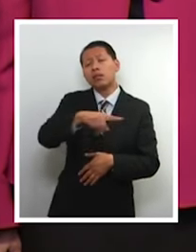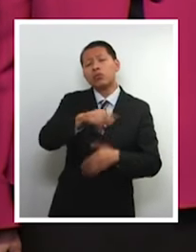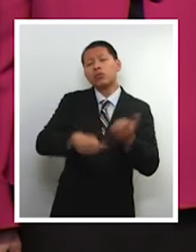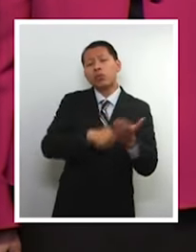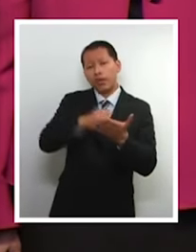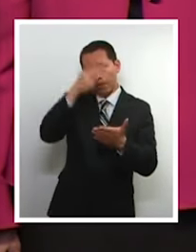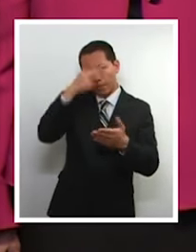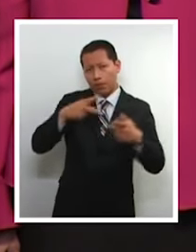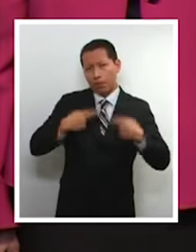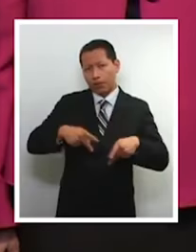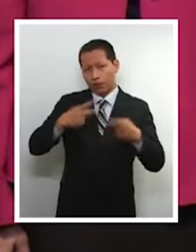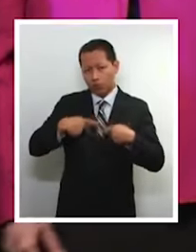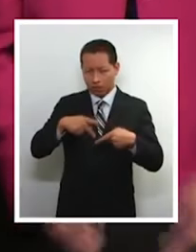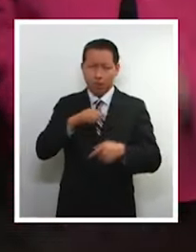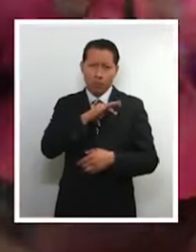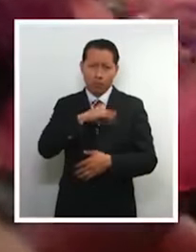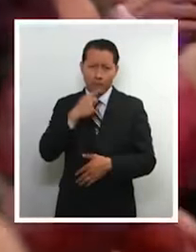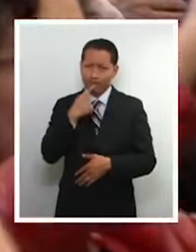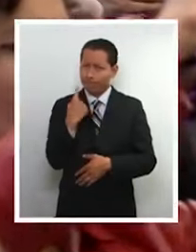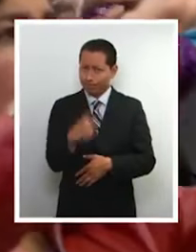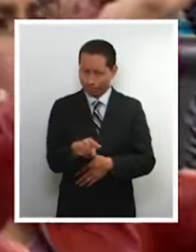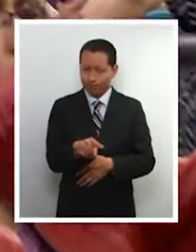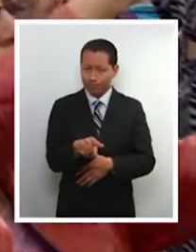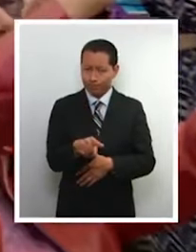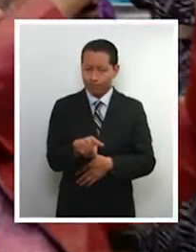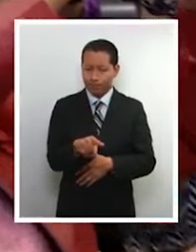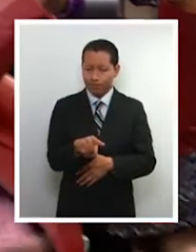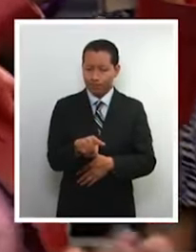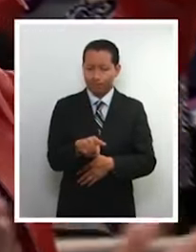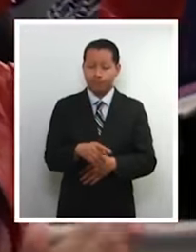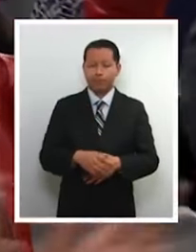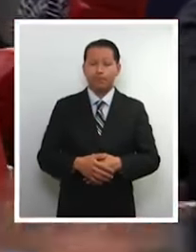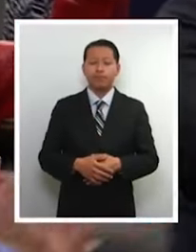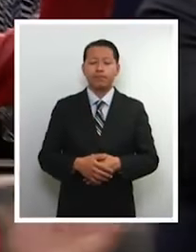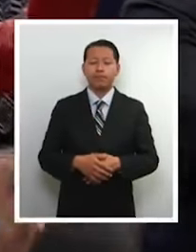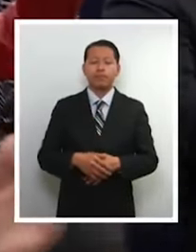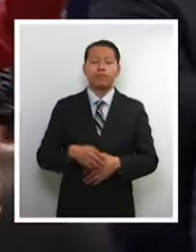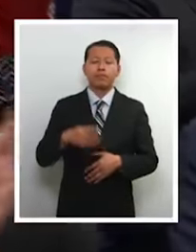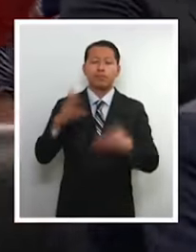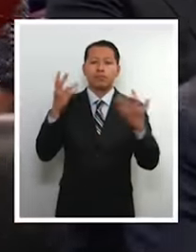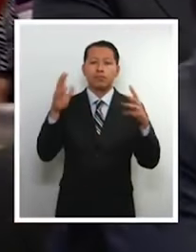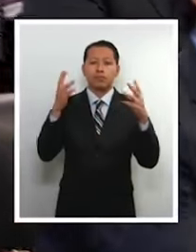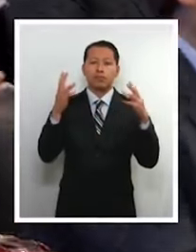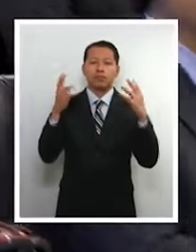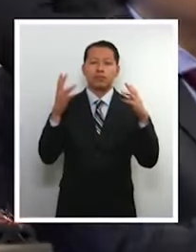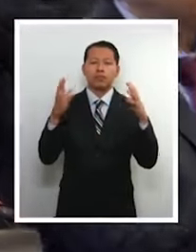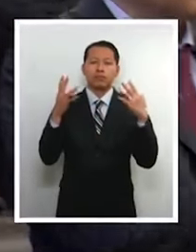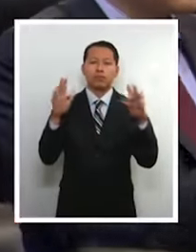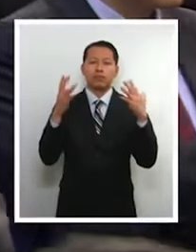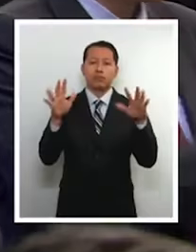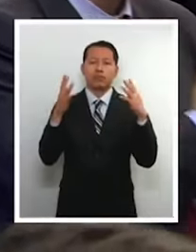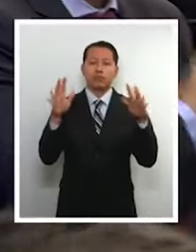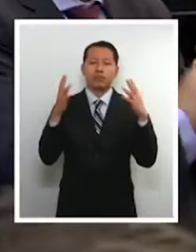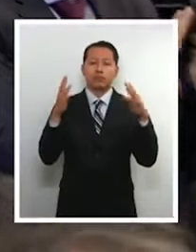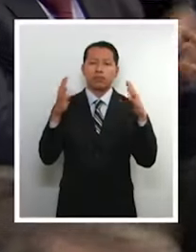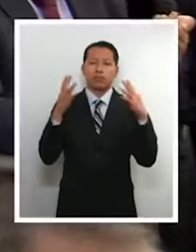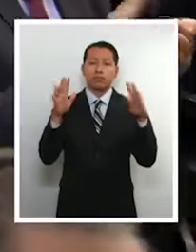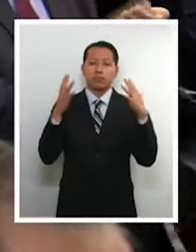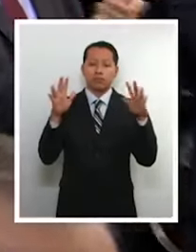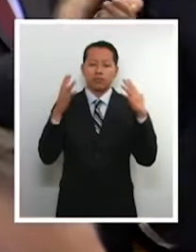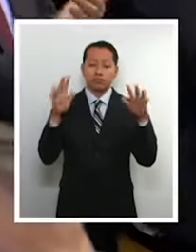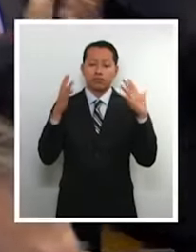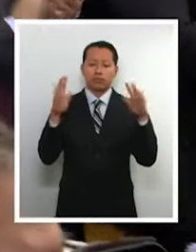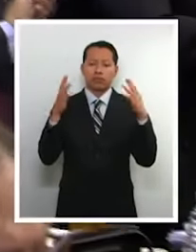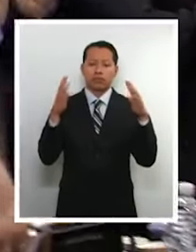diputados, aseveró que la Constitución es de derechos y libertades que conformarán un nuevo paradigma en la vida política. Durante la